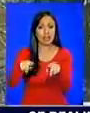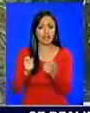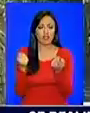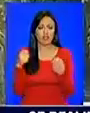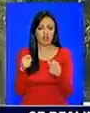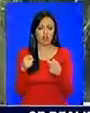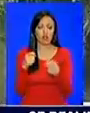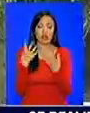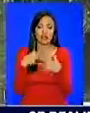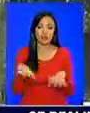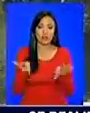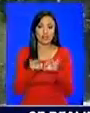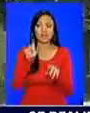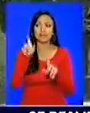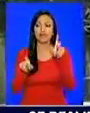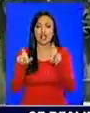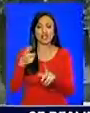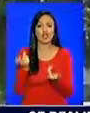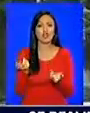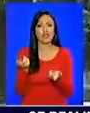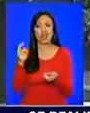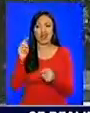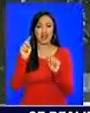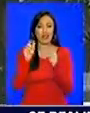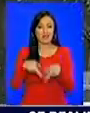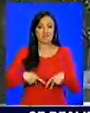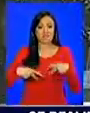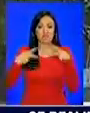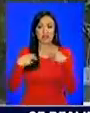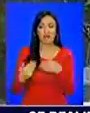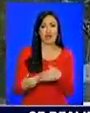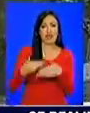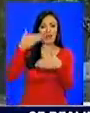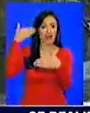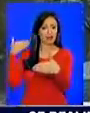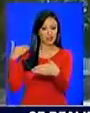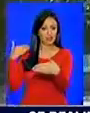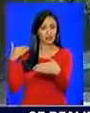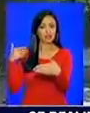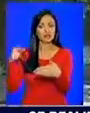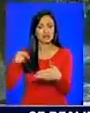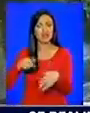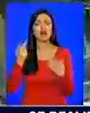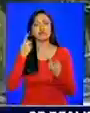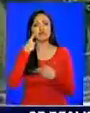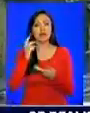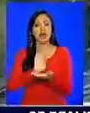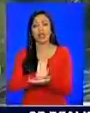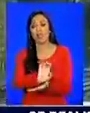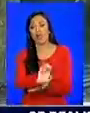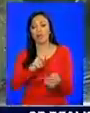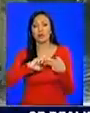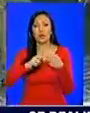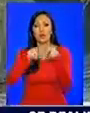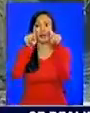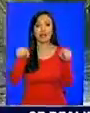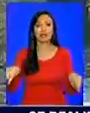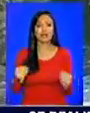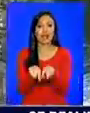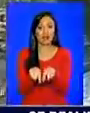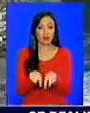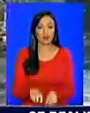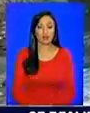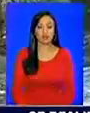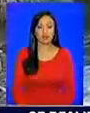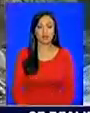autopista, tanto de Capelo, de San Pedro Taboada, de Fajardo, todo para evitar la congestión de San Rafael. Se va a hacer a